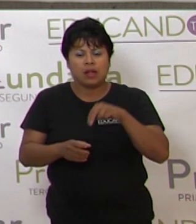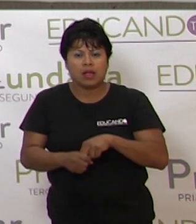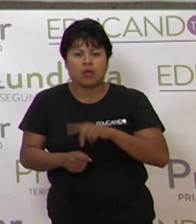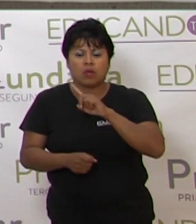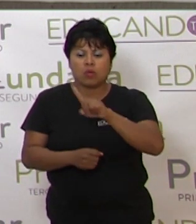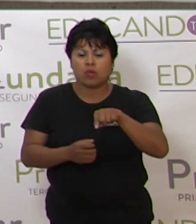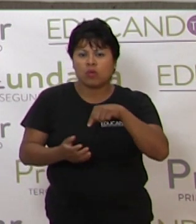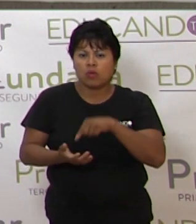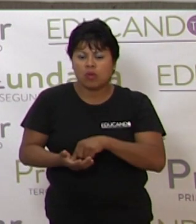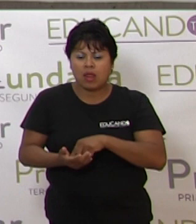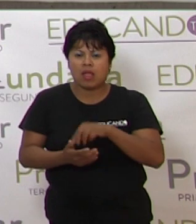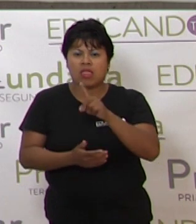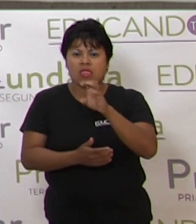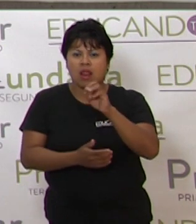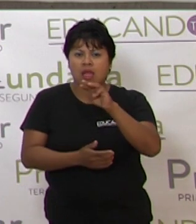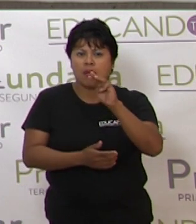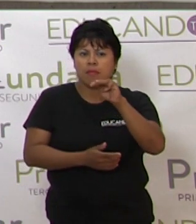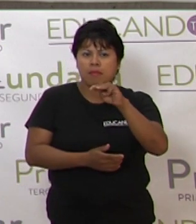la Mancha.